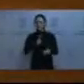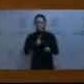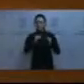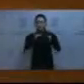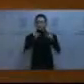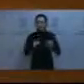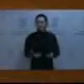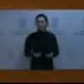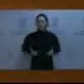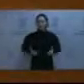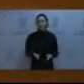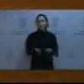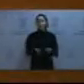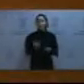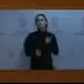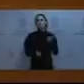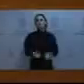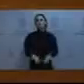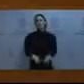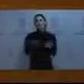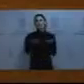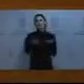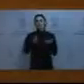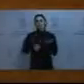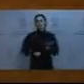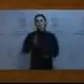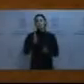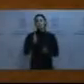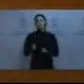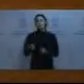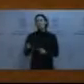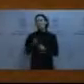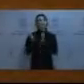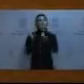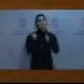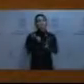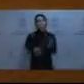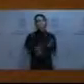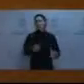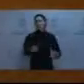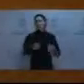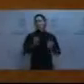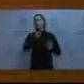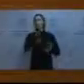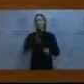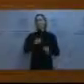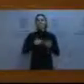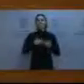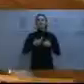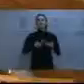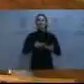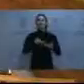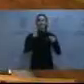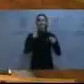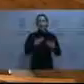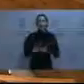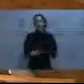en su competitividad. La subasta no fue desfavorable para las empresas electrointensivas. Muchas gracias.